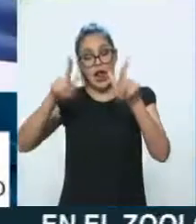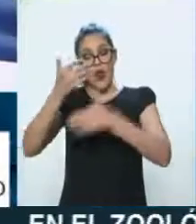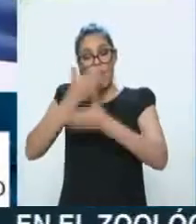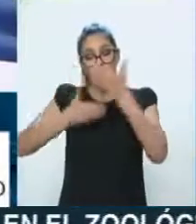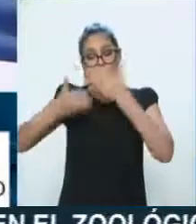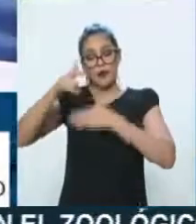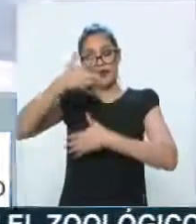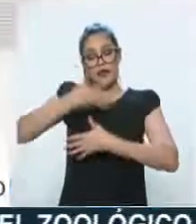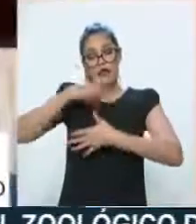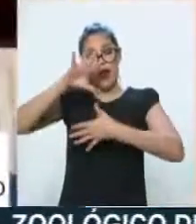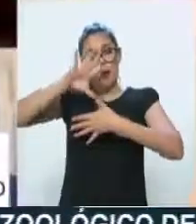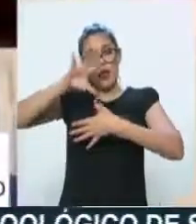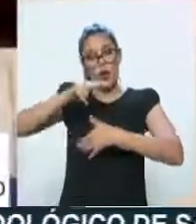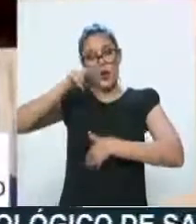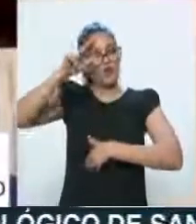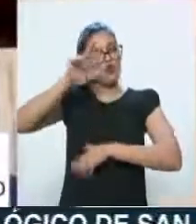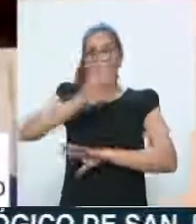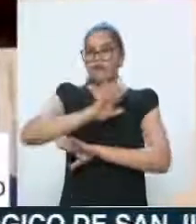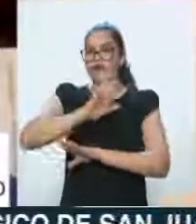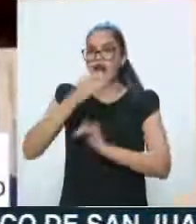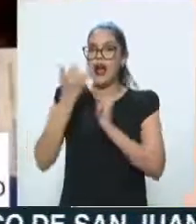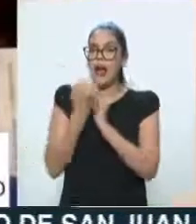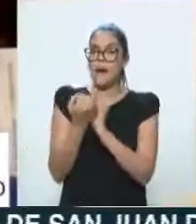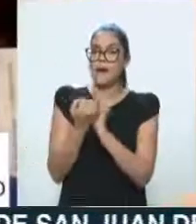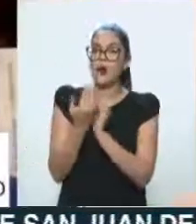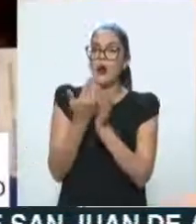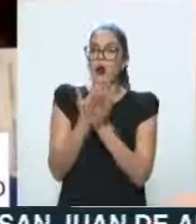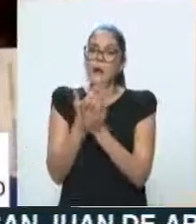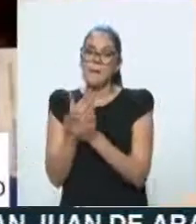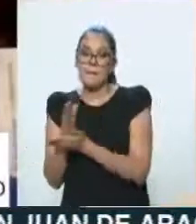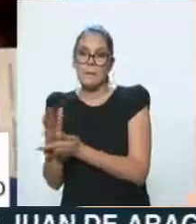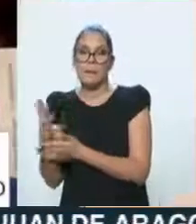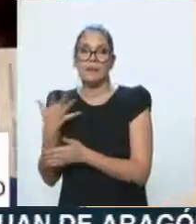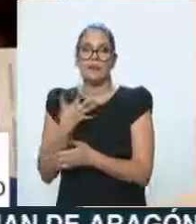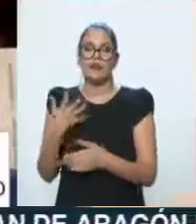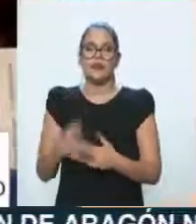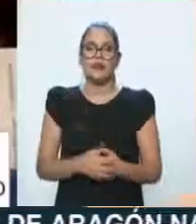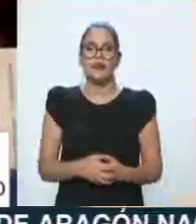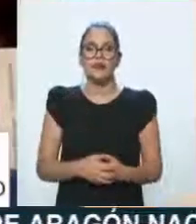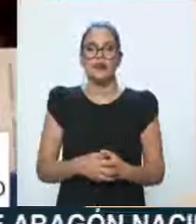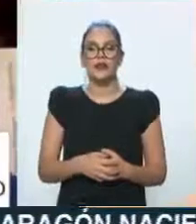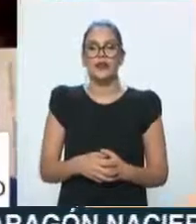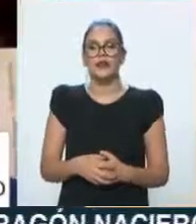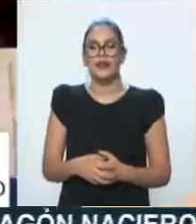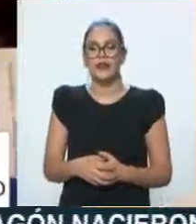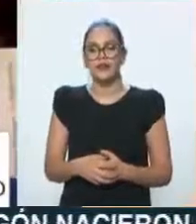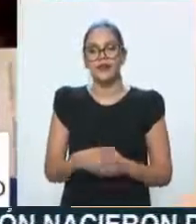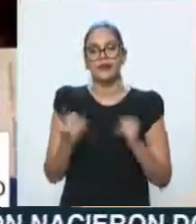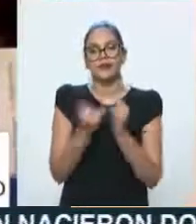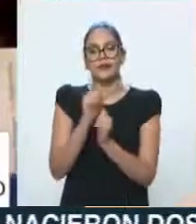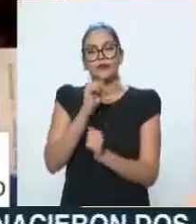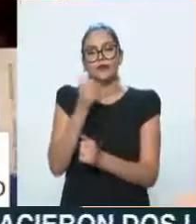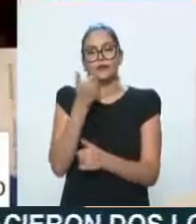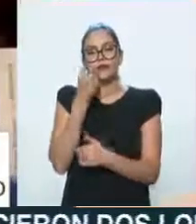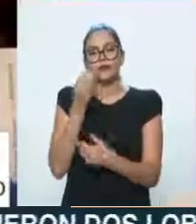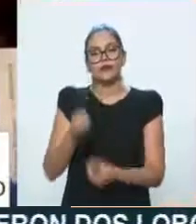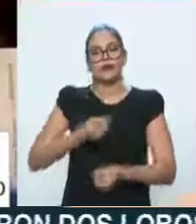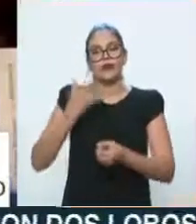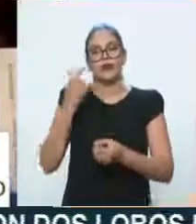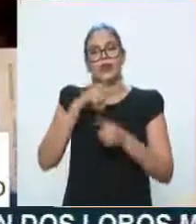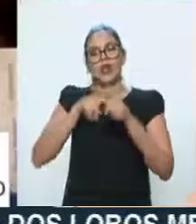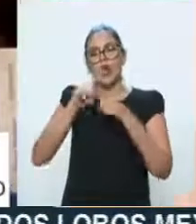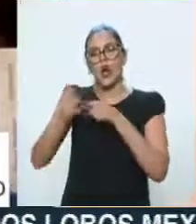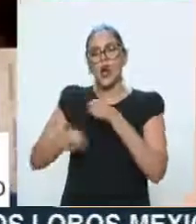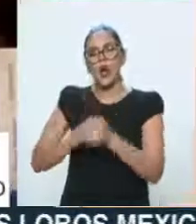del Norte, sino moderniza el esquema que hemos mantenido en los últimos 25 años y que ha traído grandes beneficios en términos de